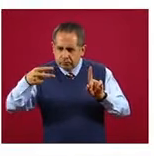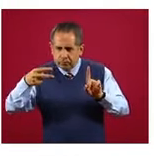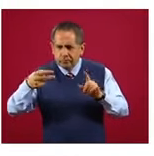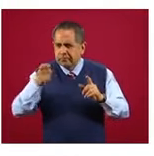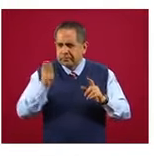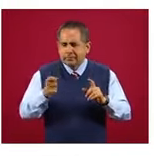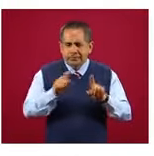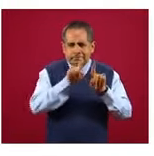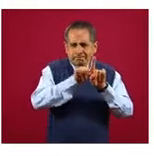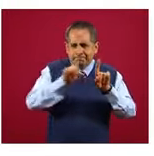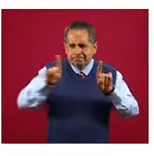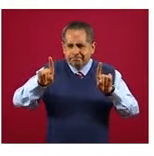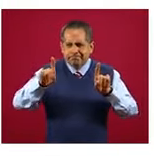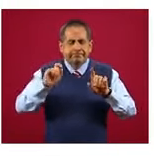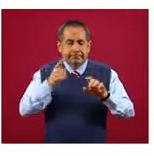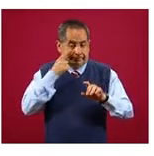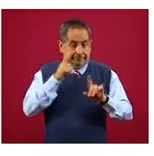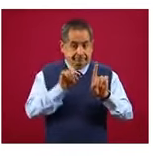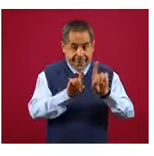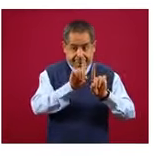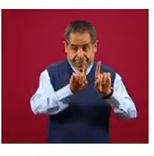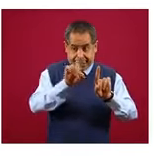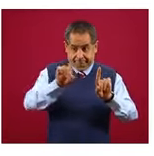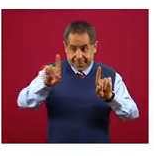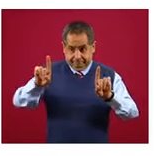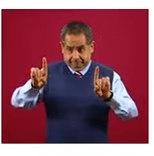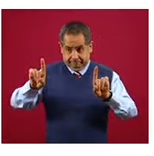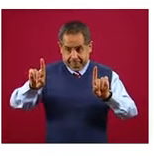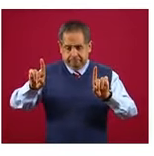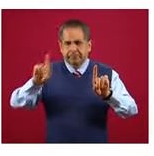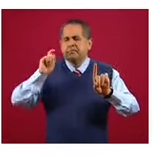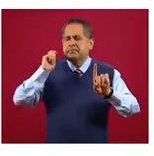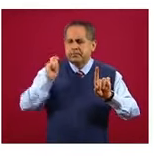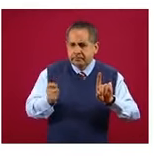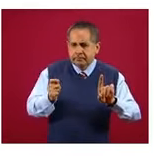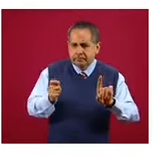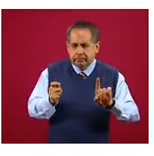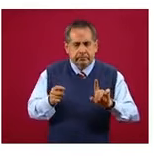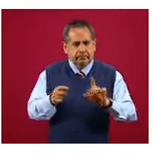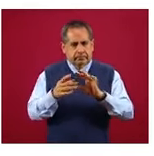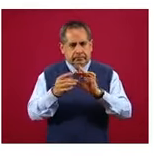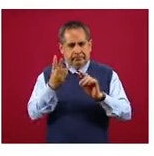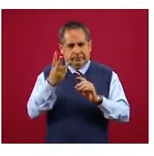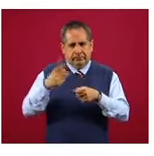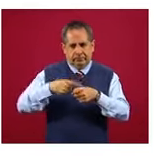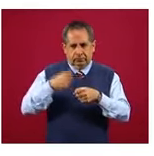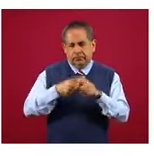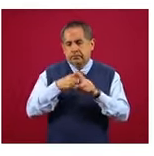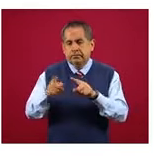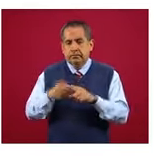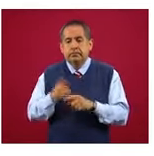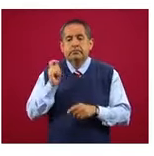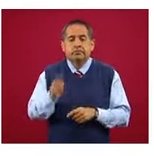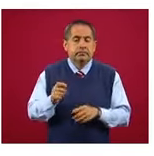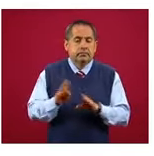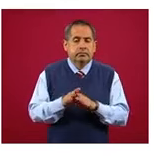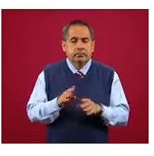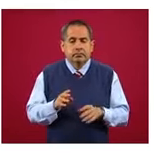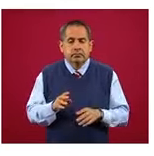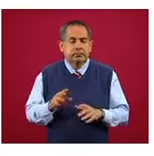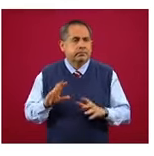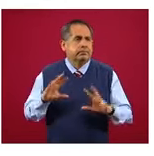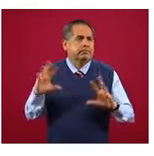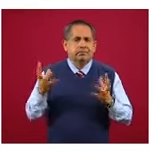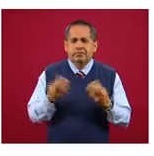una de ellas. En el caso de las barras, se encuentran precisamente representados, y en esos 3 colores, las más ya al día de